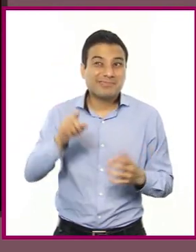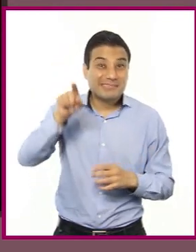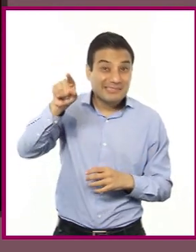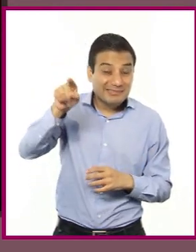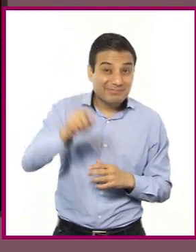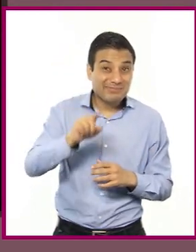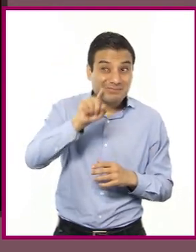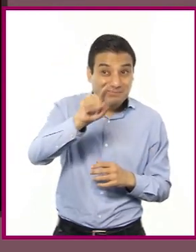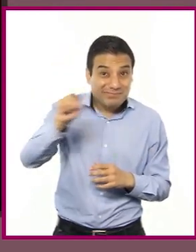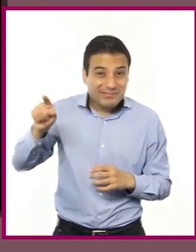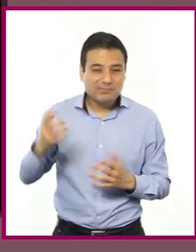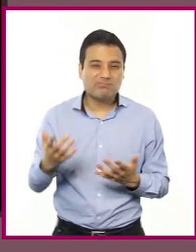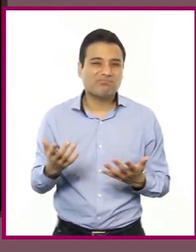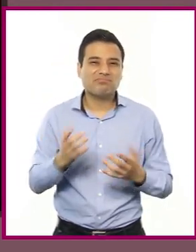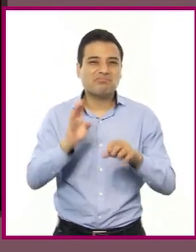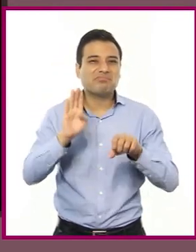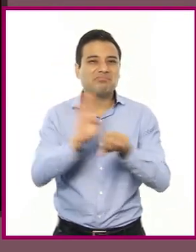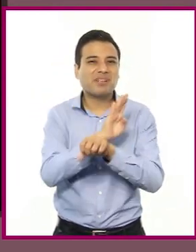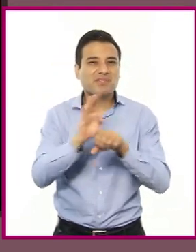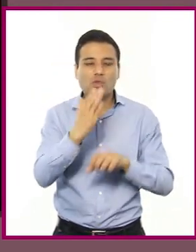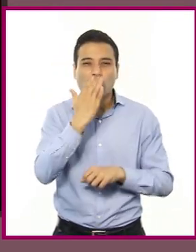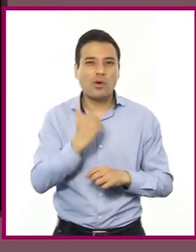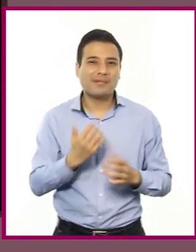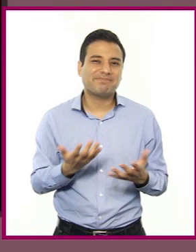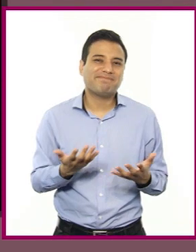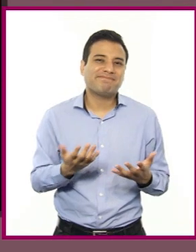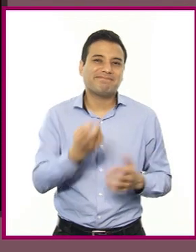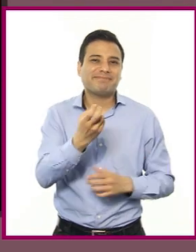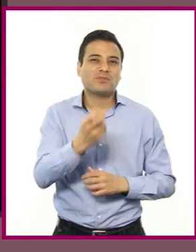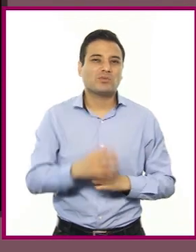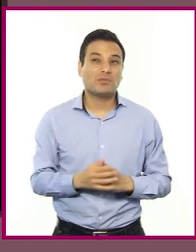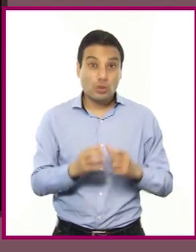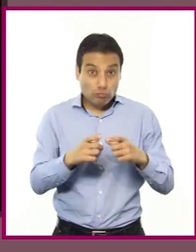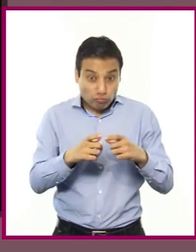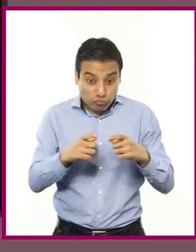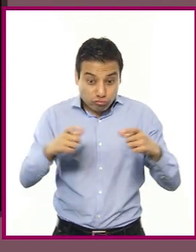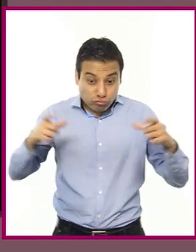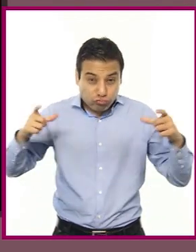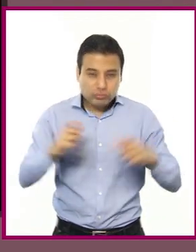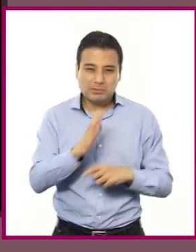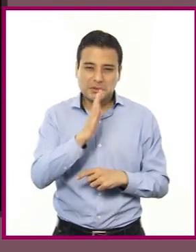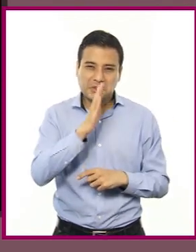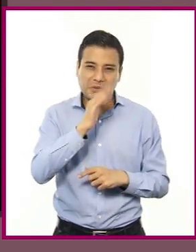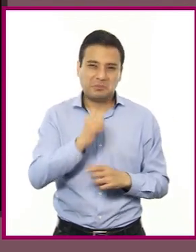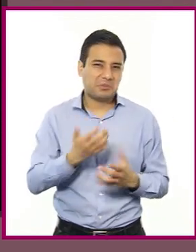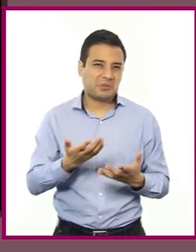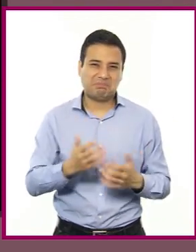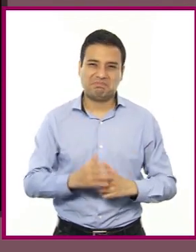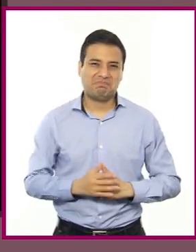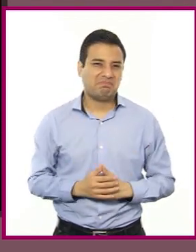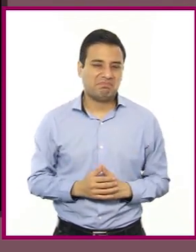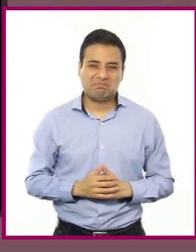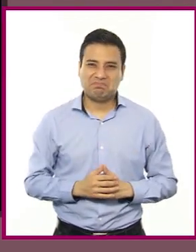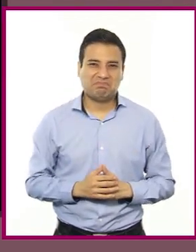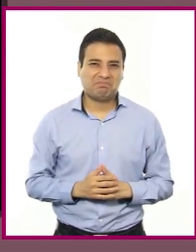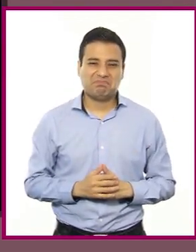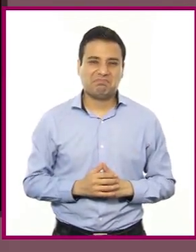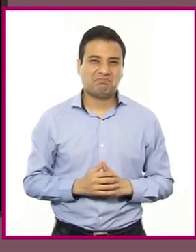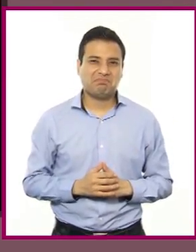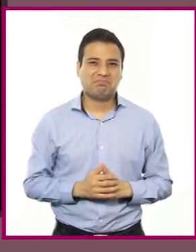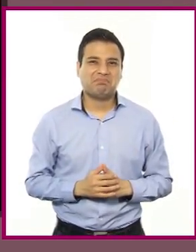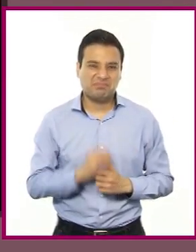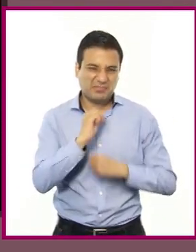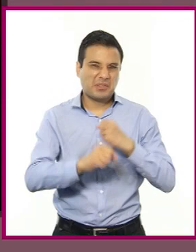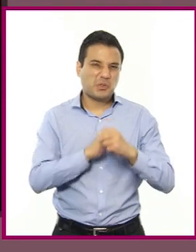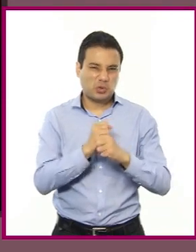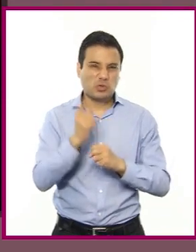tener menos ventaja por esta política de crecimiento de la agricultura que se estaba observando en México durante los